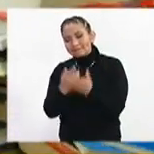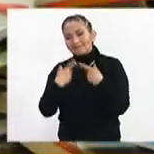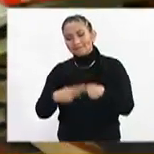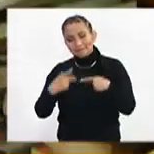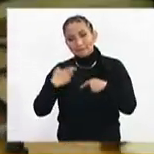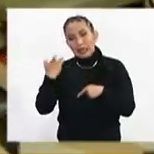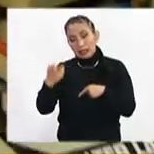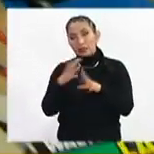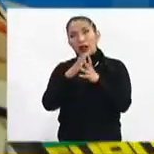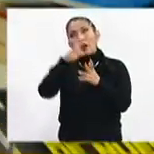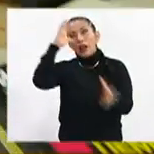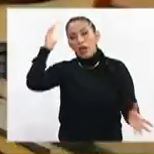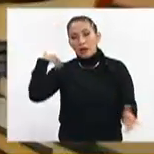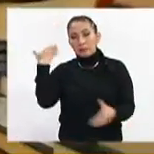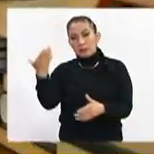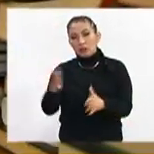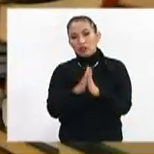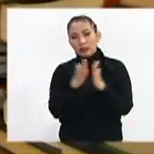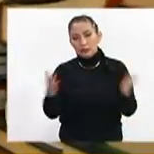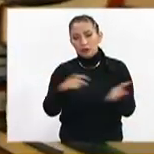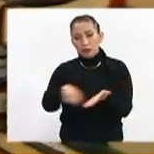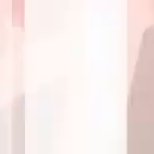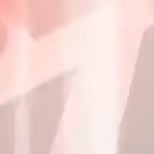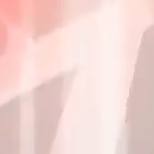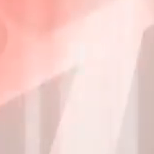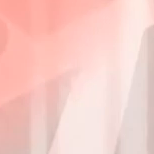gente esta enorme demanda de libros.